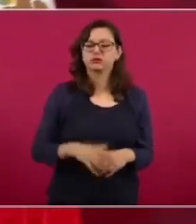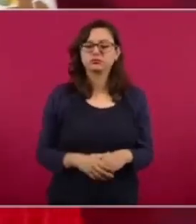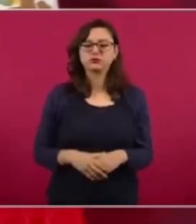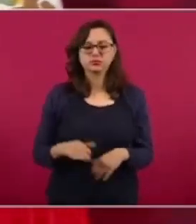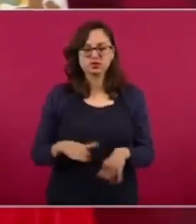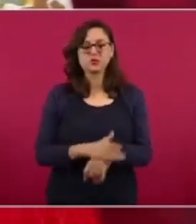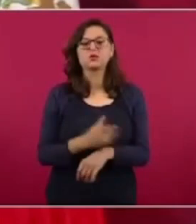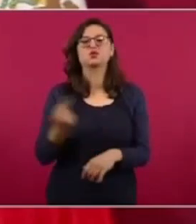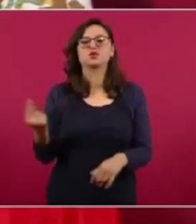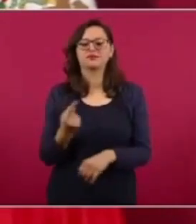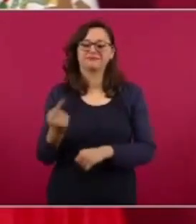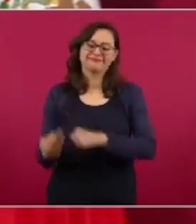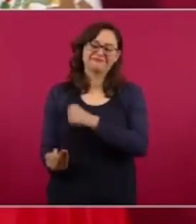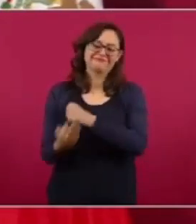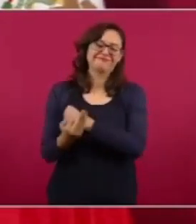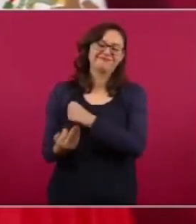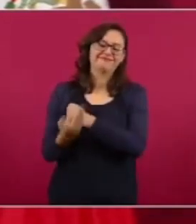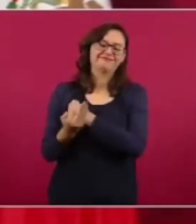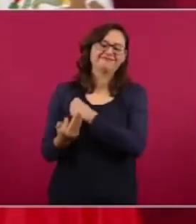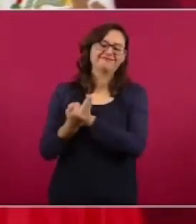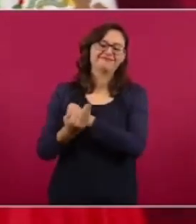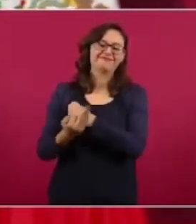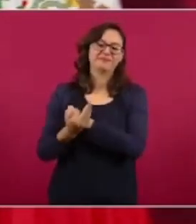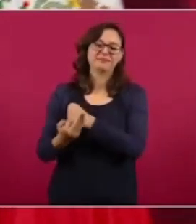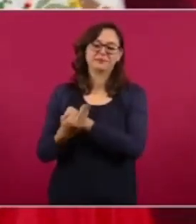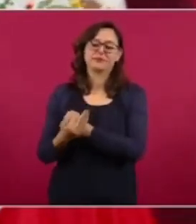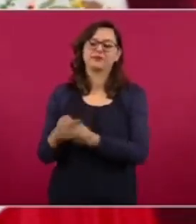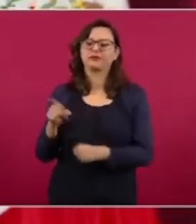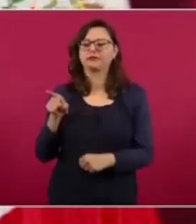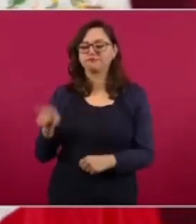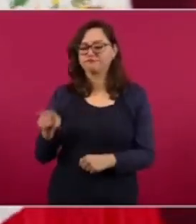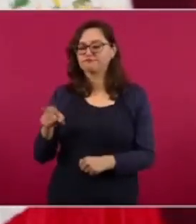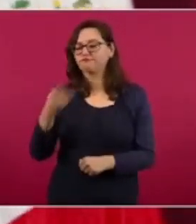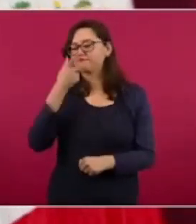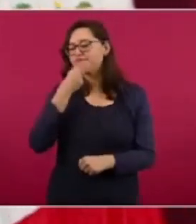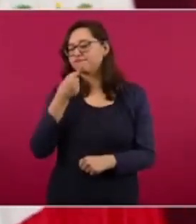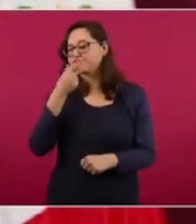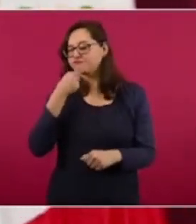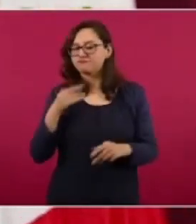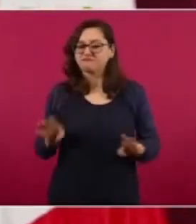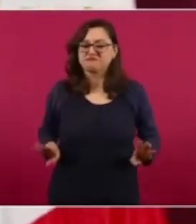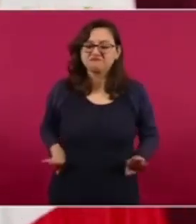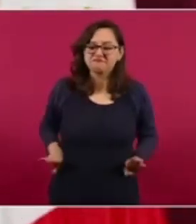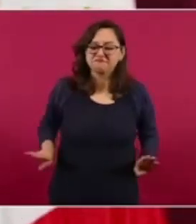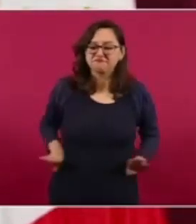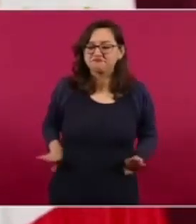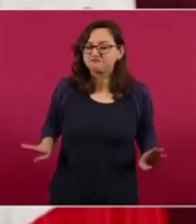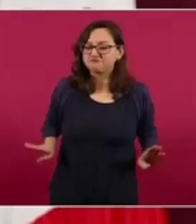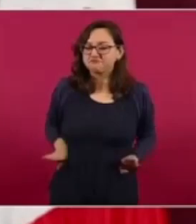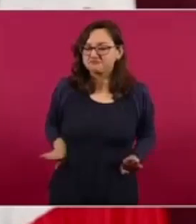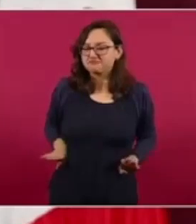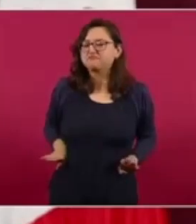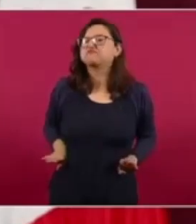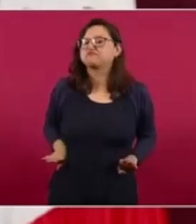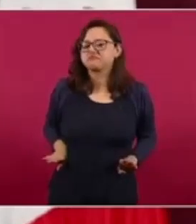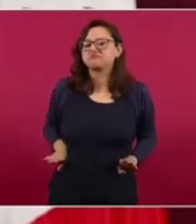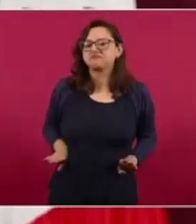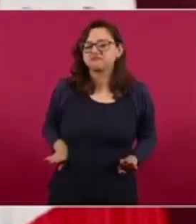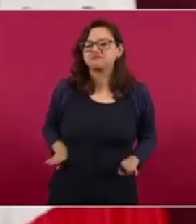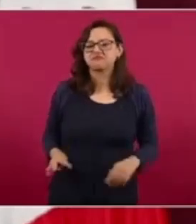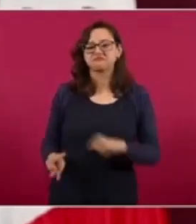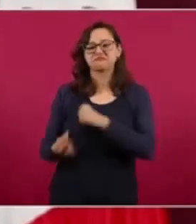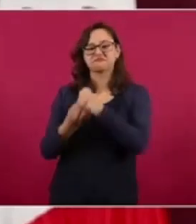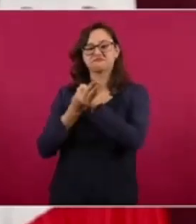este es moderado